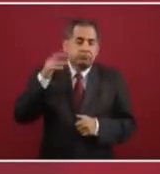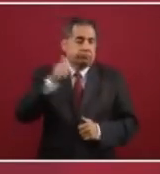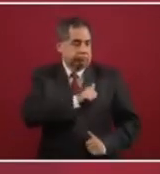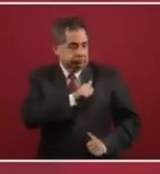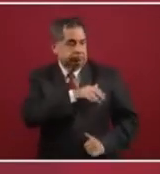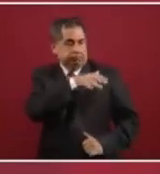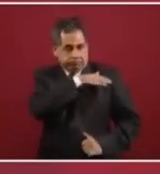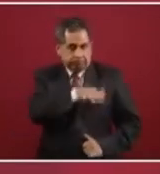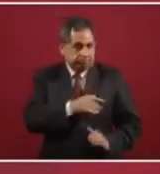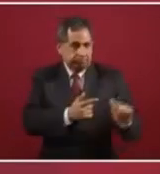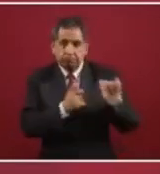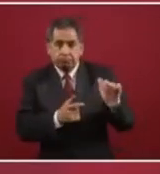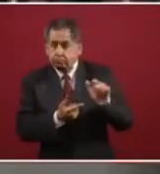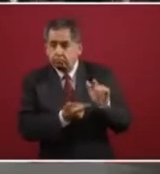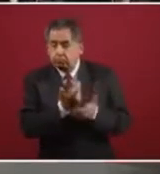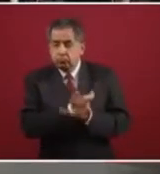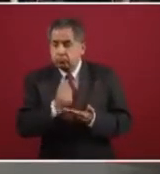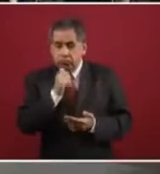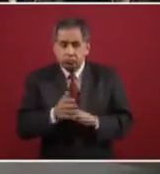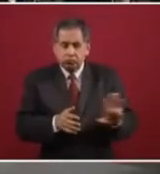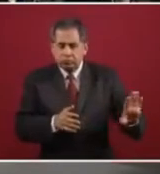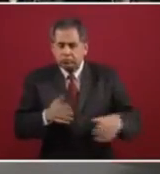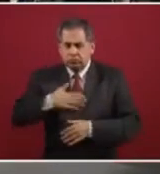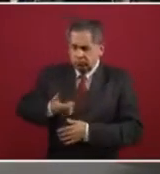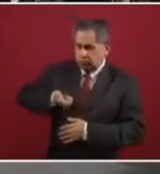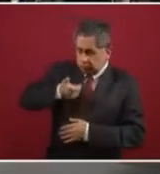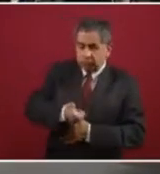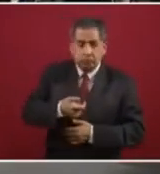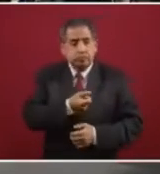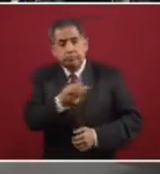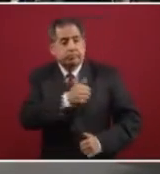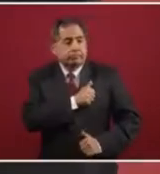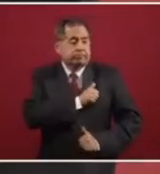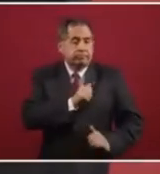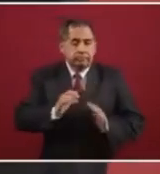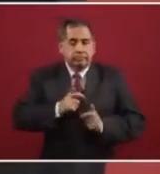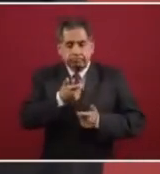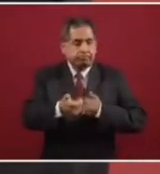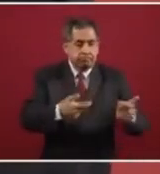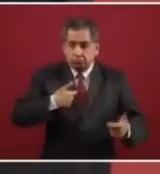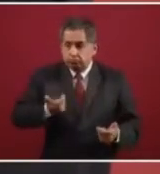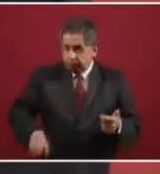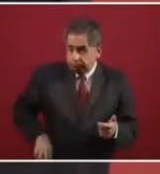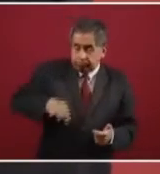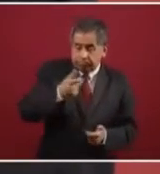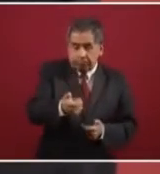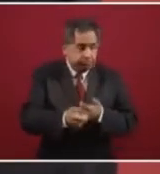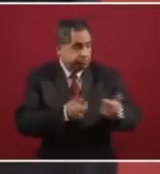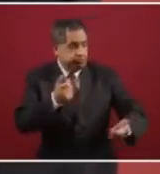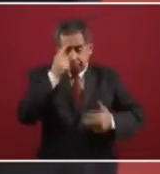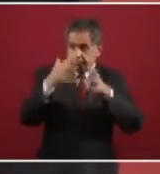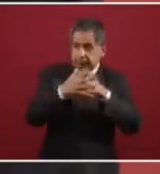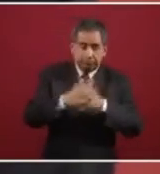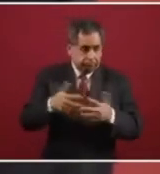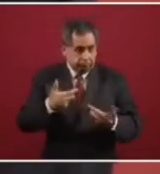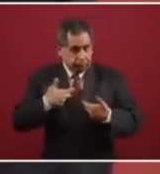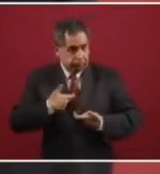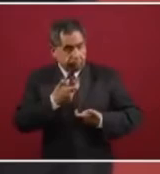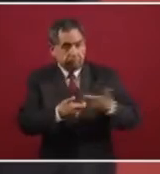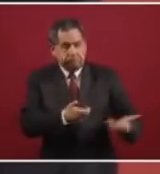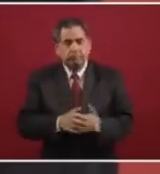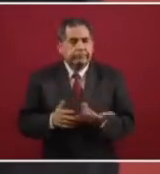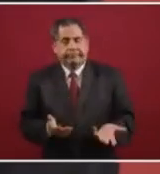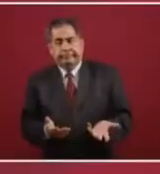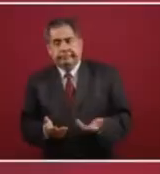incluso haber pagado de su bolsillo a la tropa durante los primeros años de la guerra.